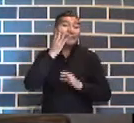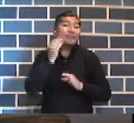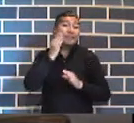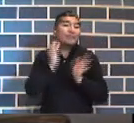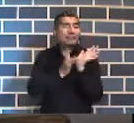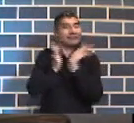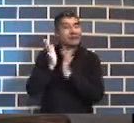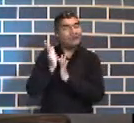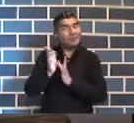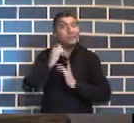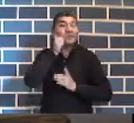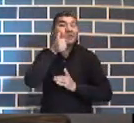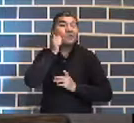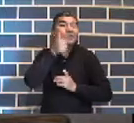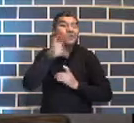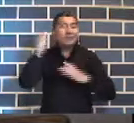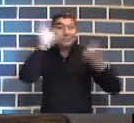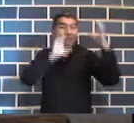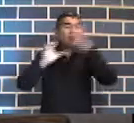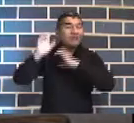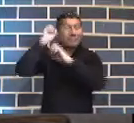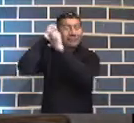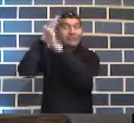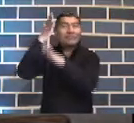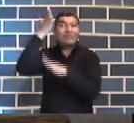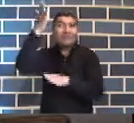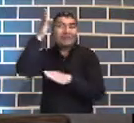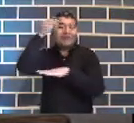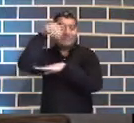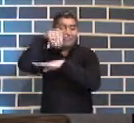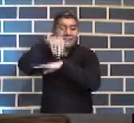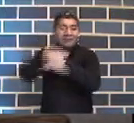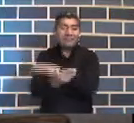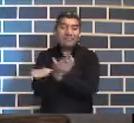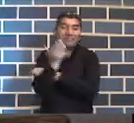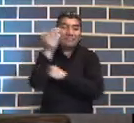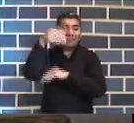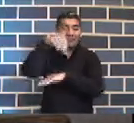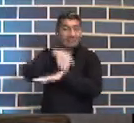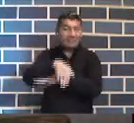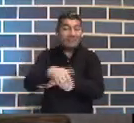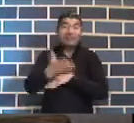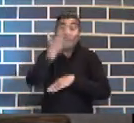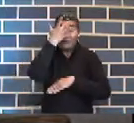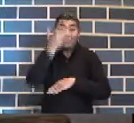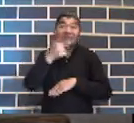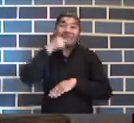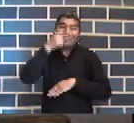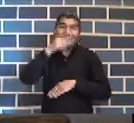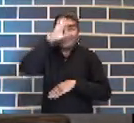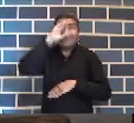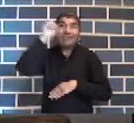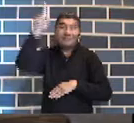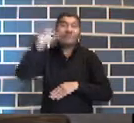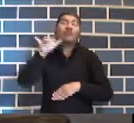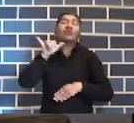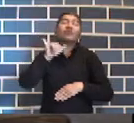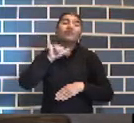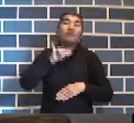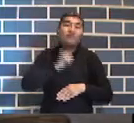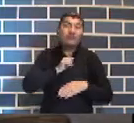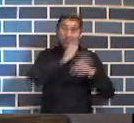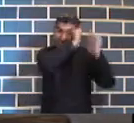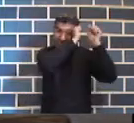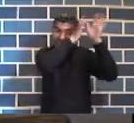jesús que constantemente buscaba el padre día y noche porque dice el yo y el padre